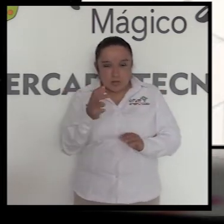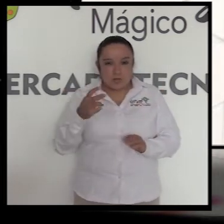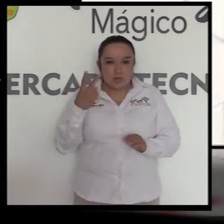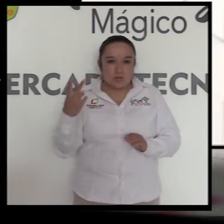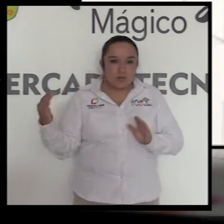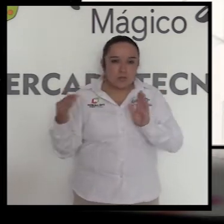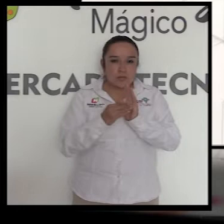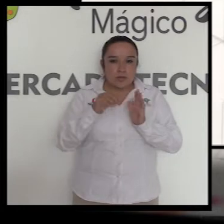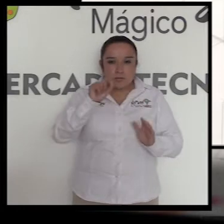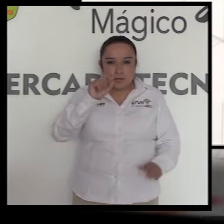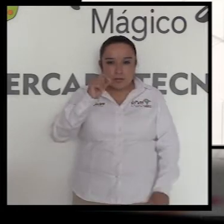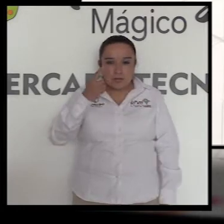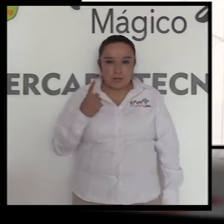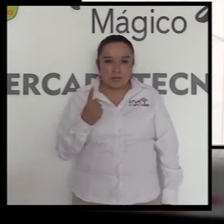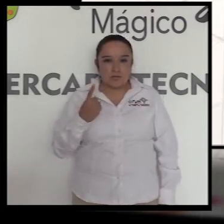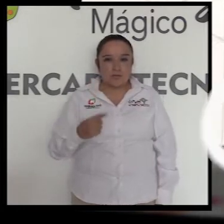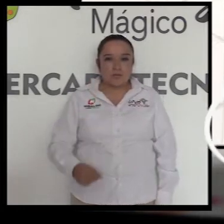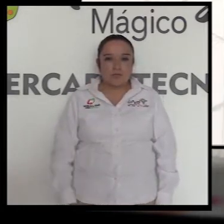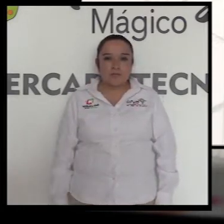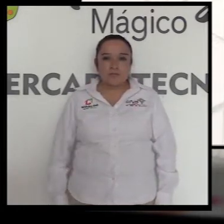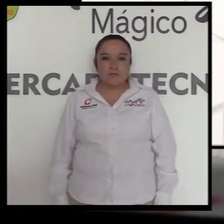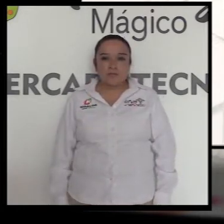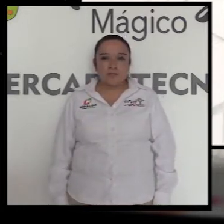Mágicos Hidalgo 2021.